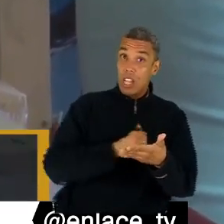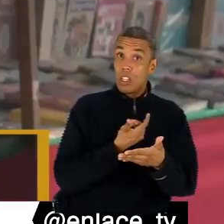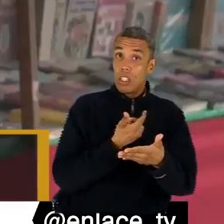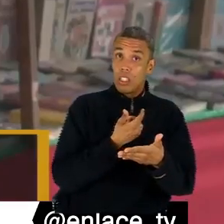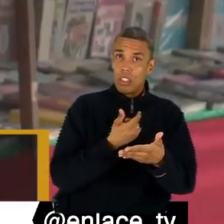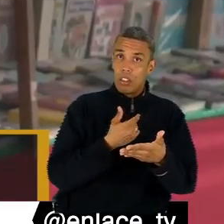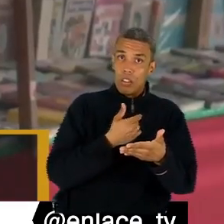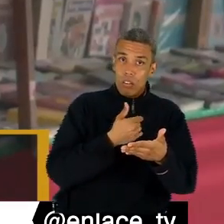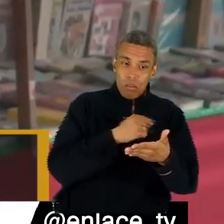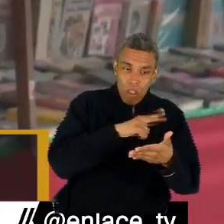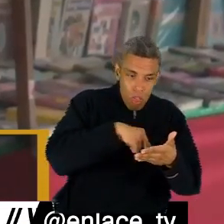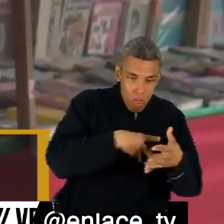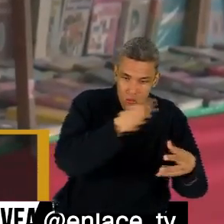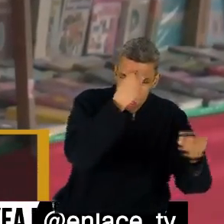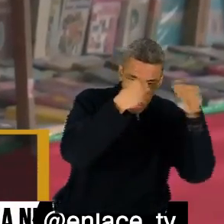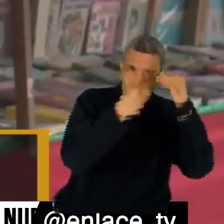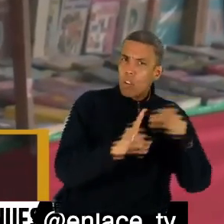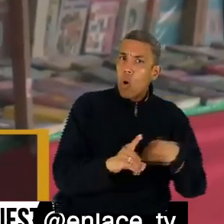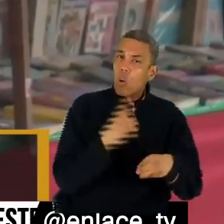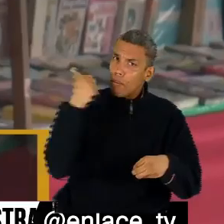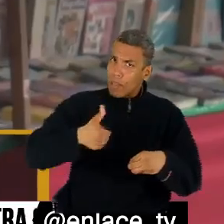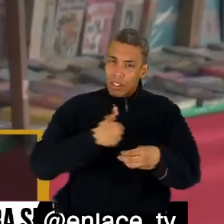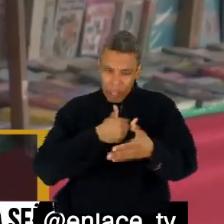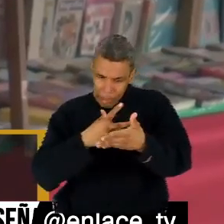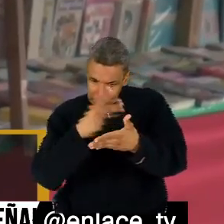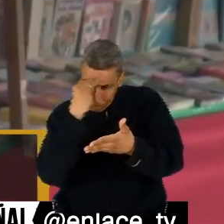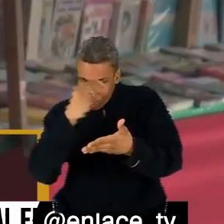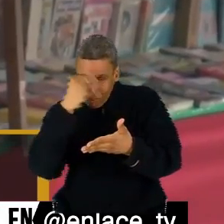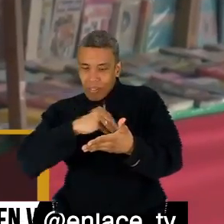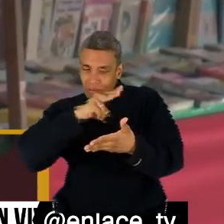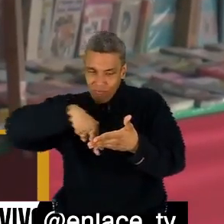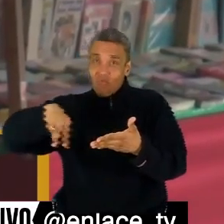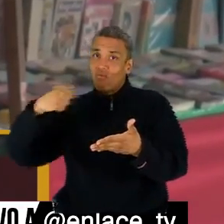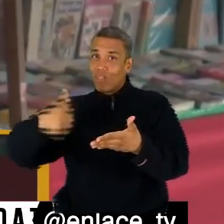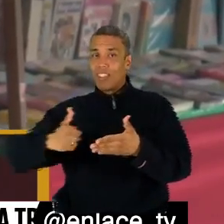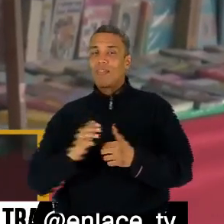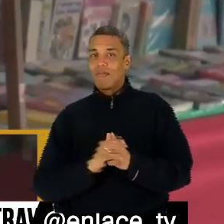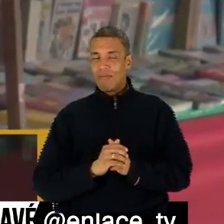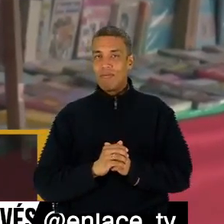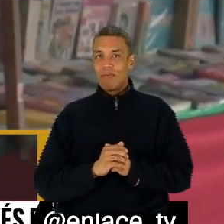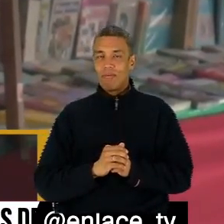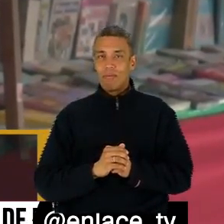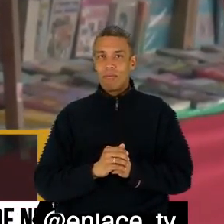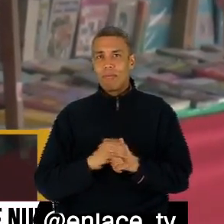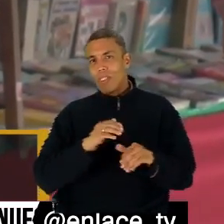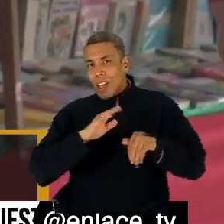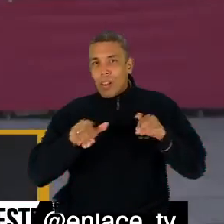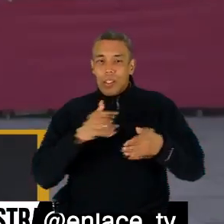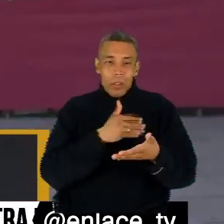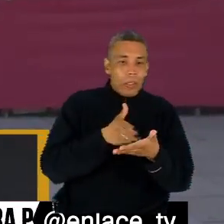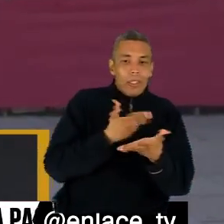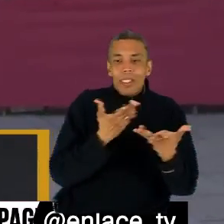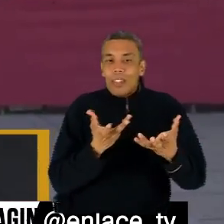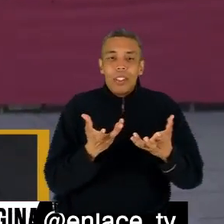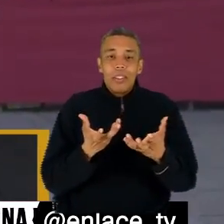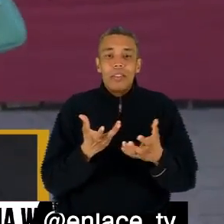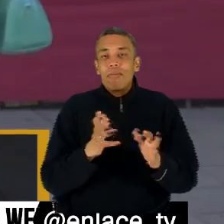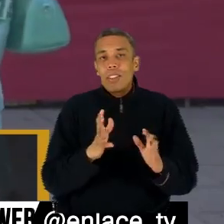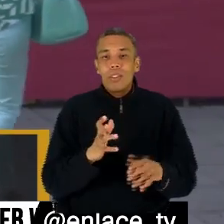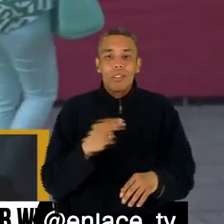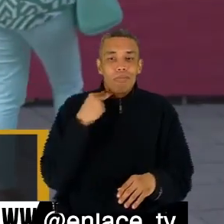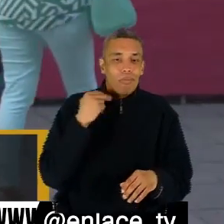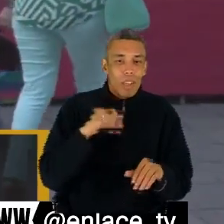estos espacios, son, como ven, son pues muy pequeños, a veces uno no encuentra pues toda la los libros que quisiera. Hasta el 2 de junio